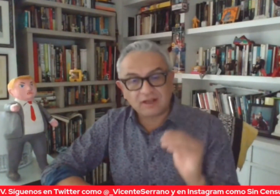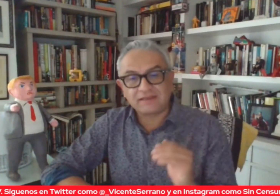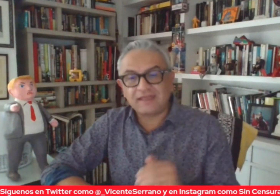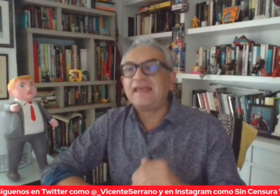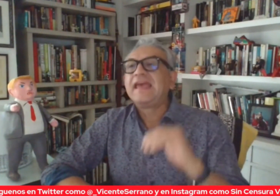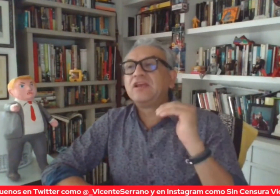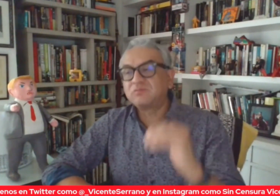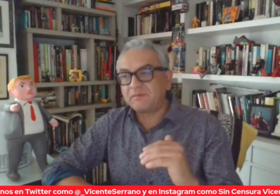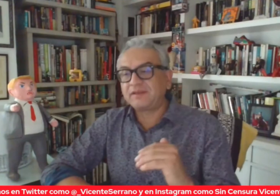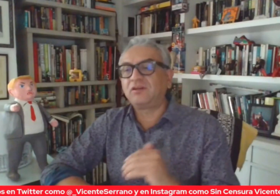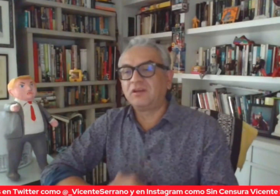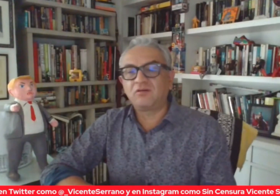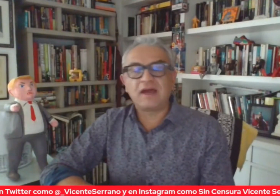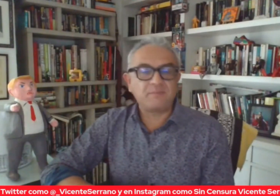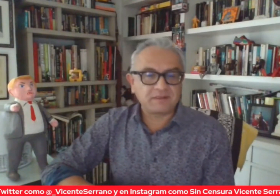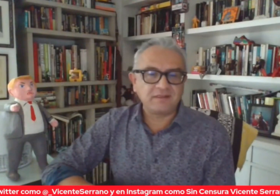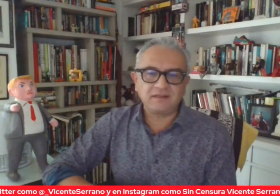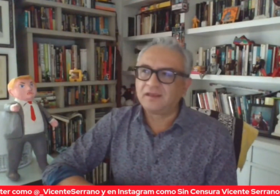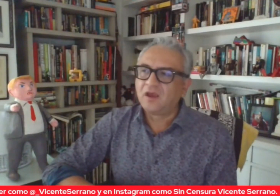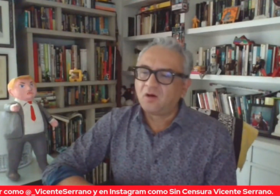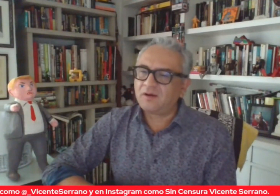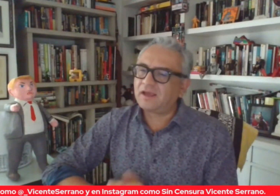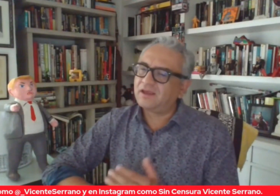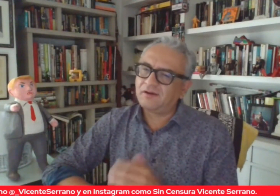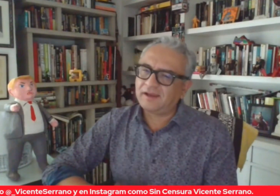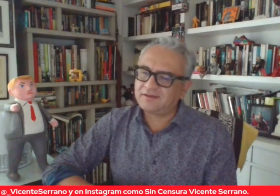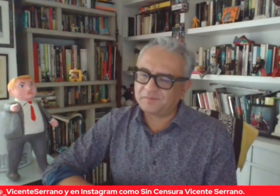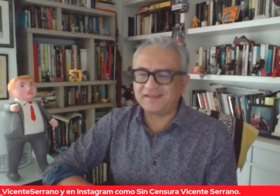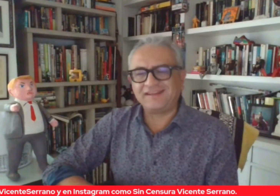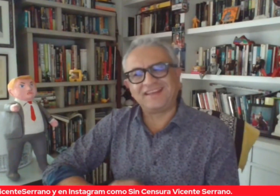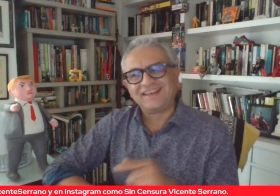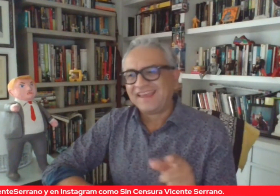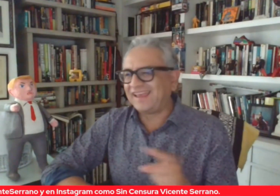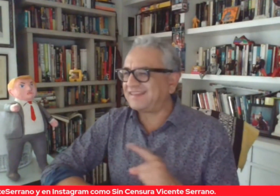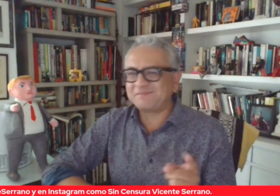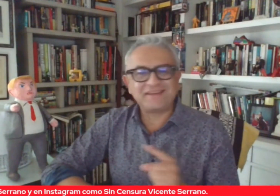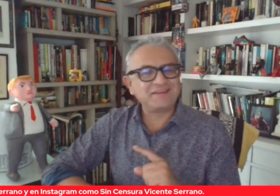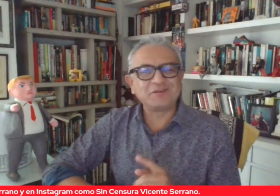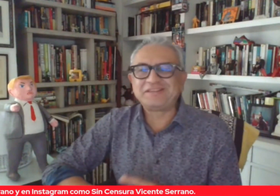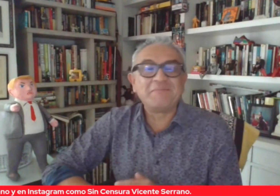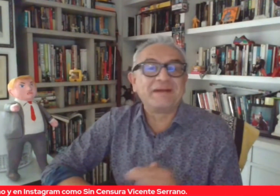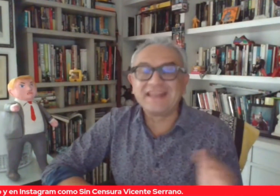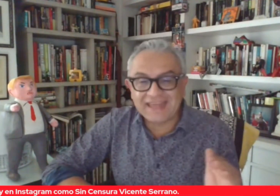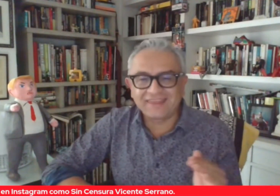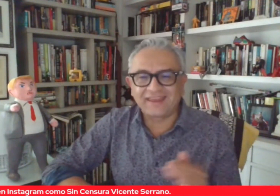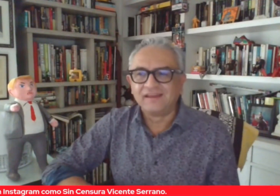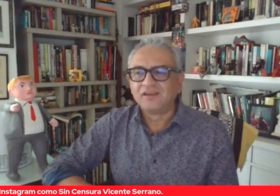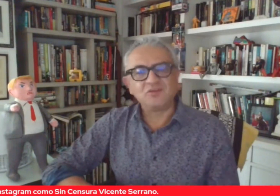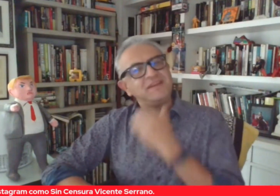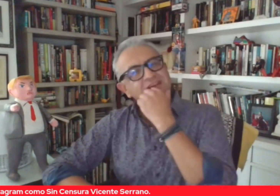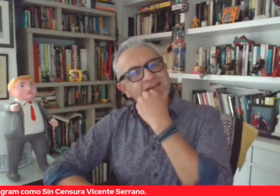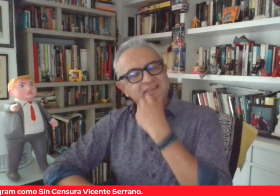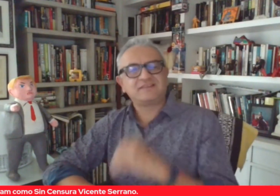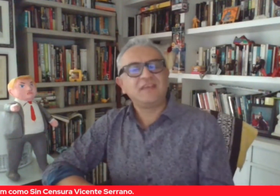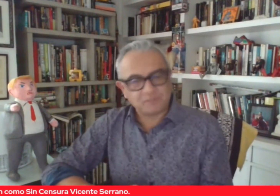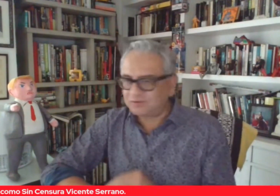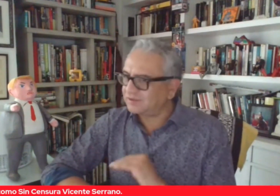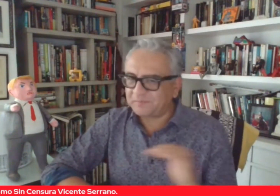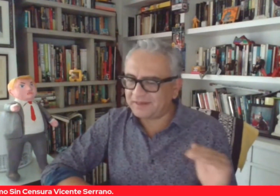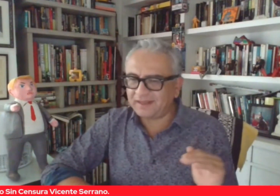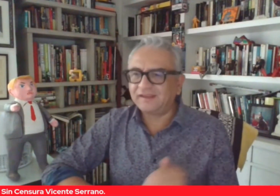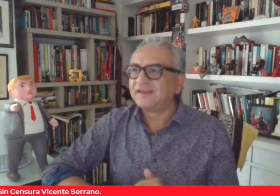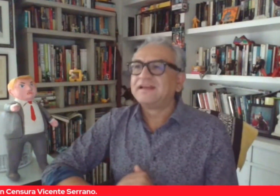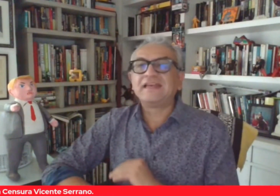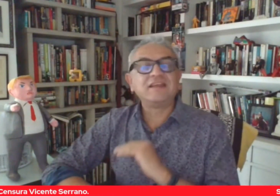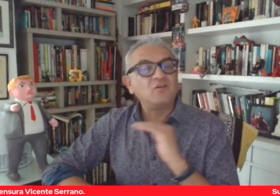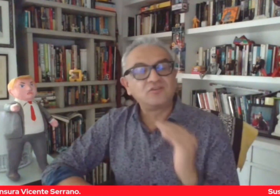inútilmente. Pero el doctor Gatell en su momento le dijo al presidente: oiga, señor presidente, esas madres no sirven para nada. No me digas. Sí, pues